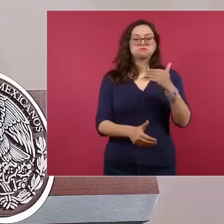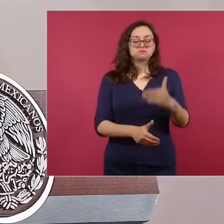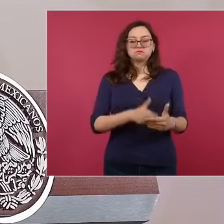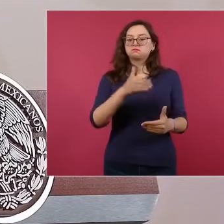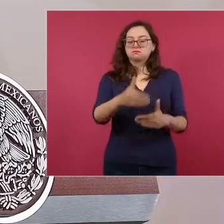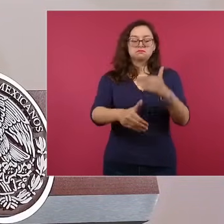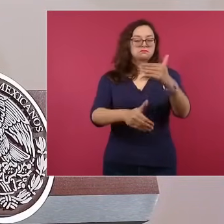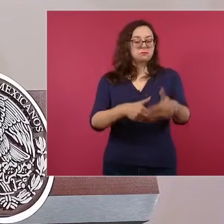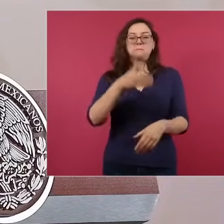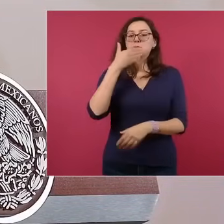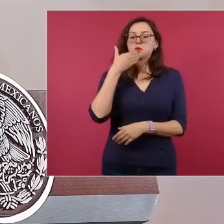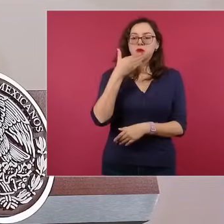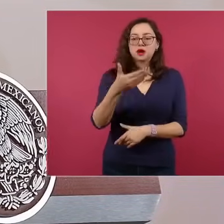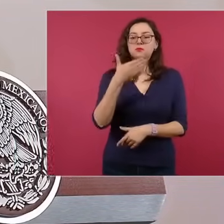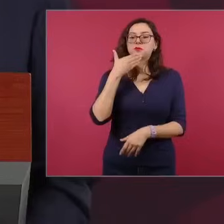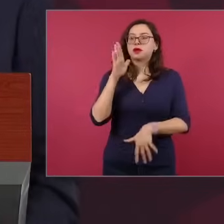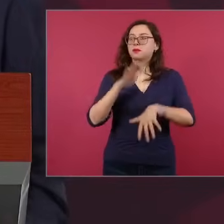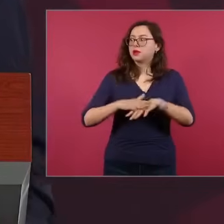Todo esto se está ventilando